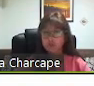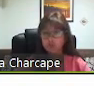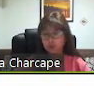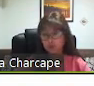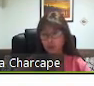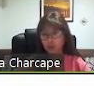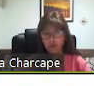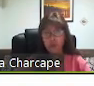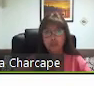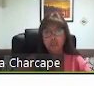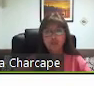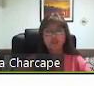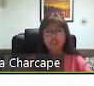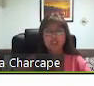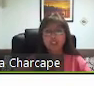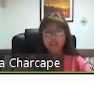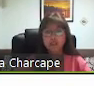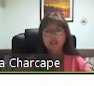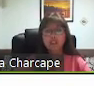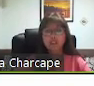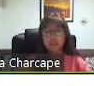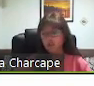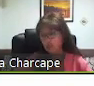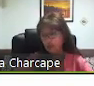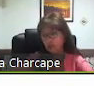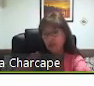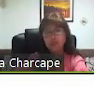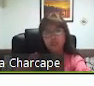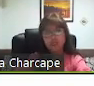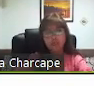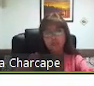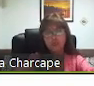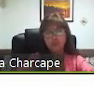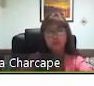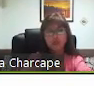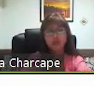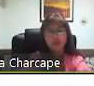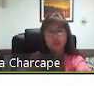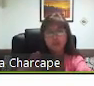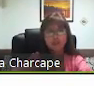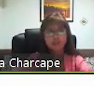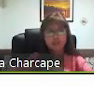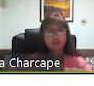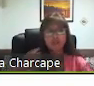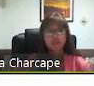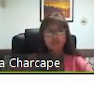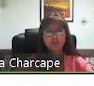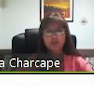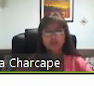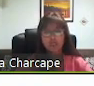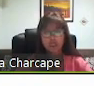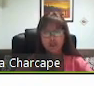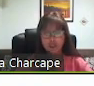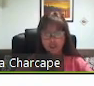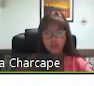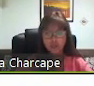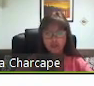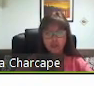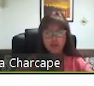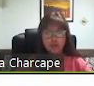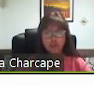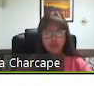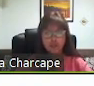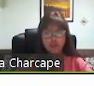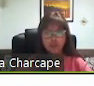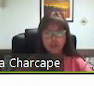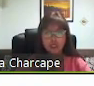por abuso sexual, no es porque sea consentido. Lo más probable es que sea por abuso. Entonces, todos estos indicadores siempre